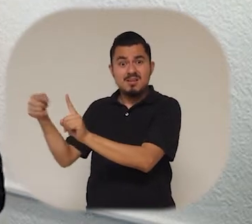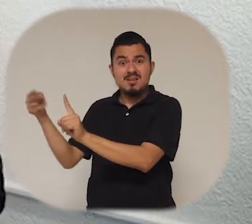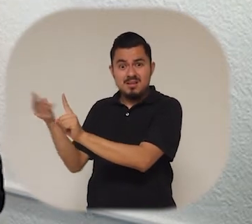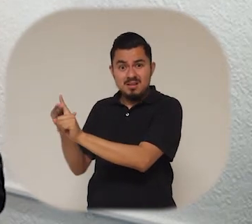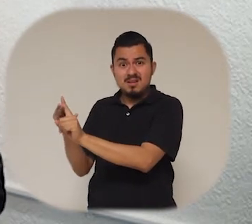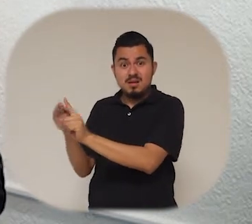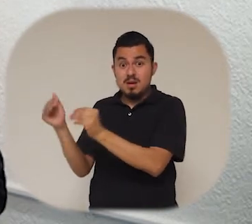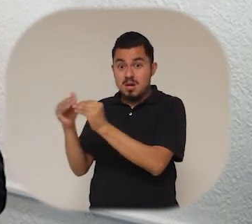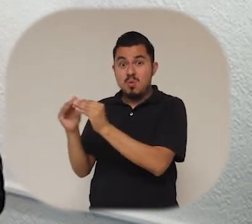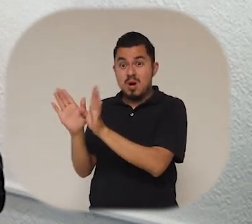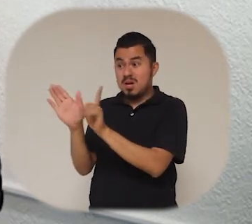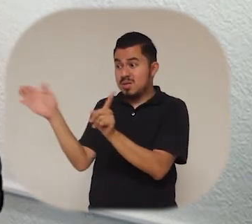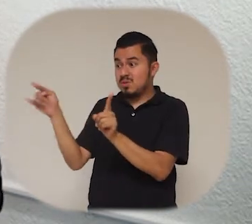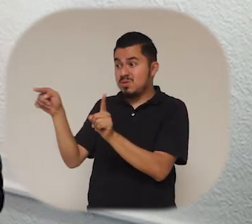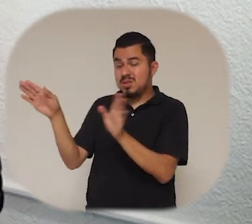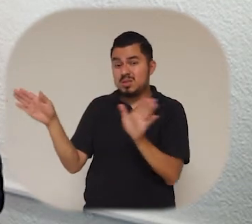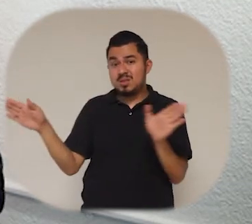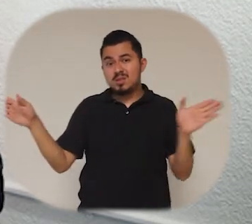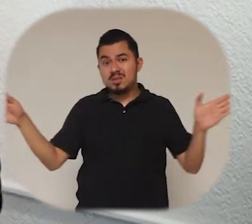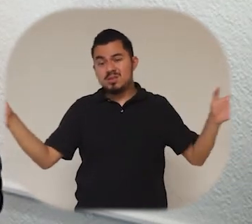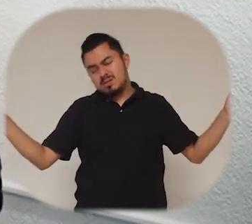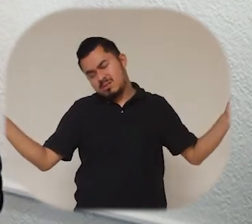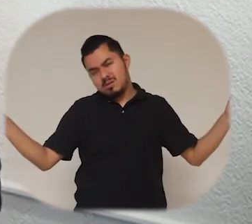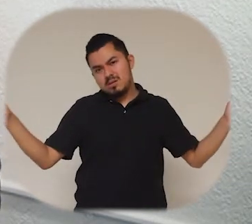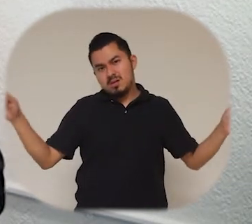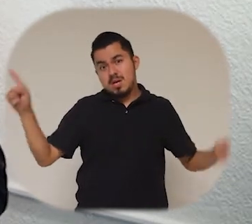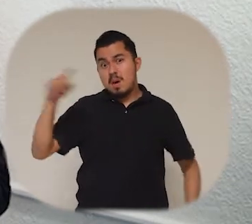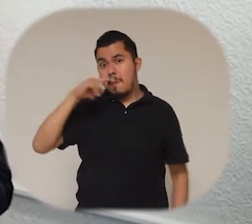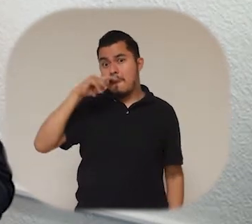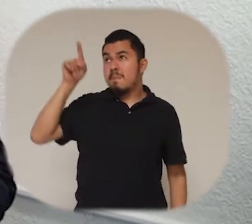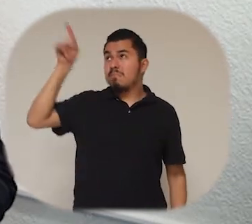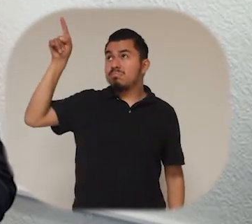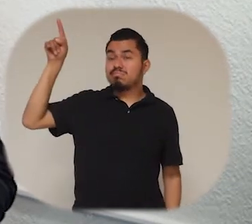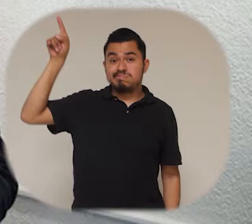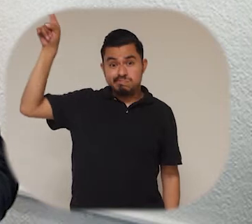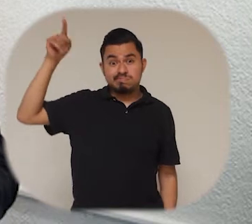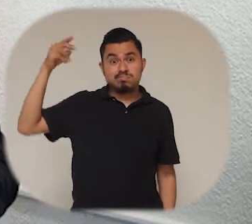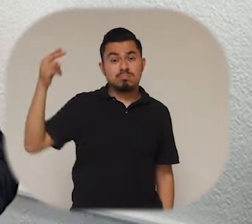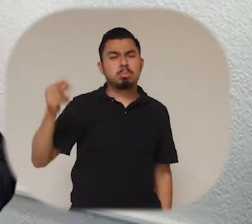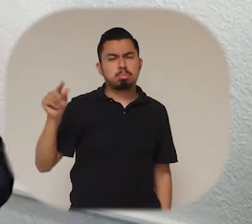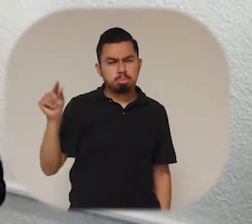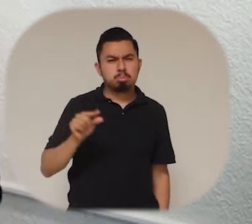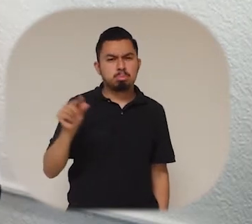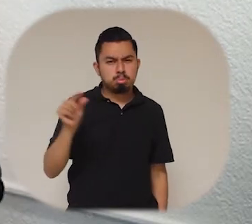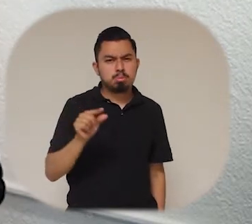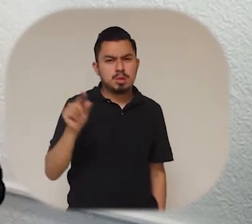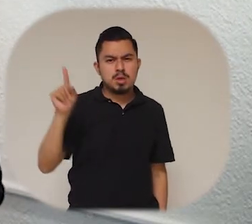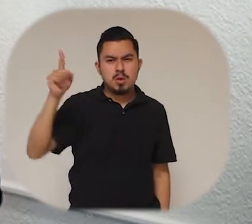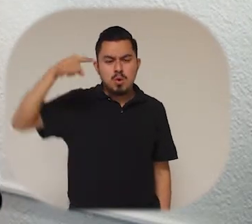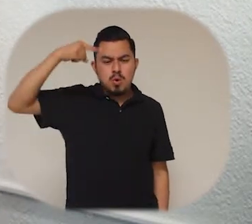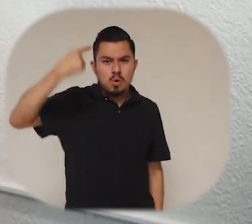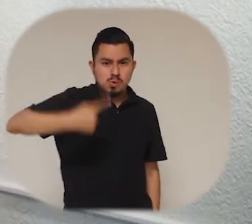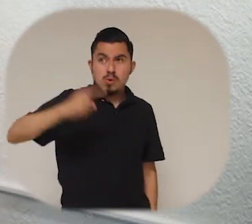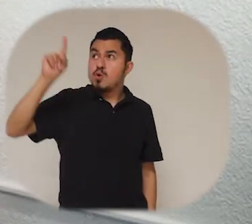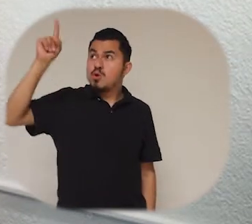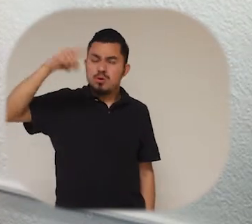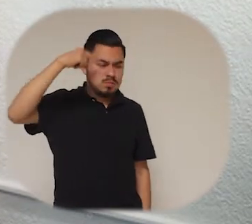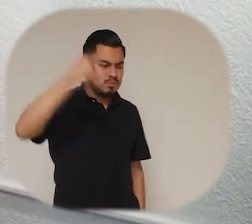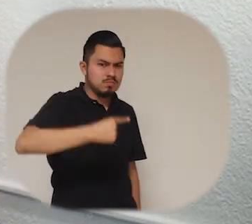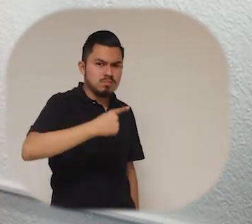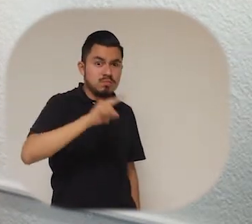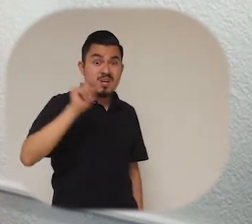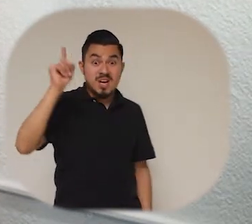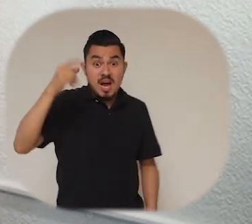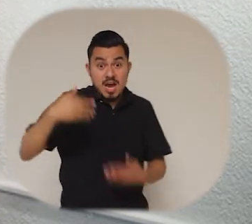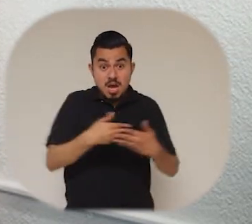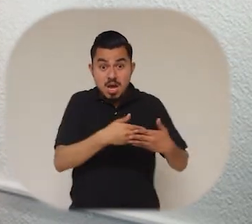lo permitió el Padre, esto lo ordenó de alguna forma, y el Hijo lo obedeció hasta el final. Y vemos entre medio que